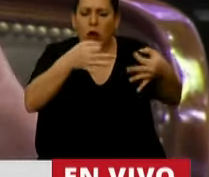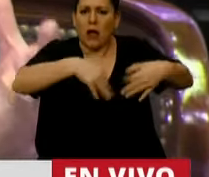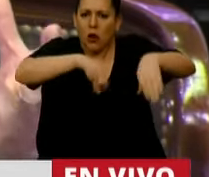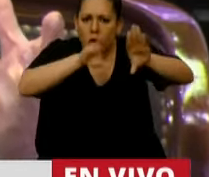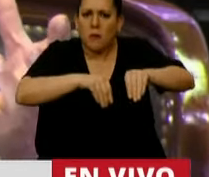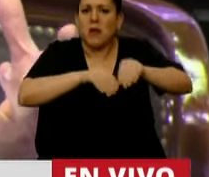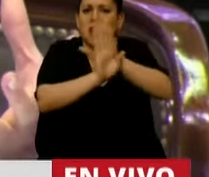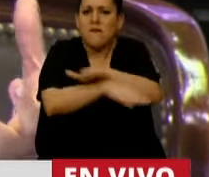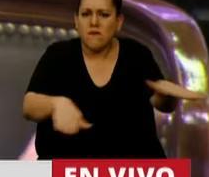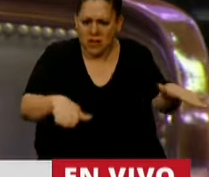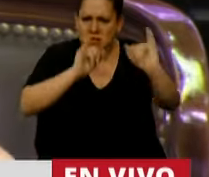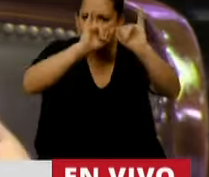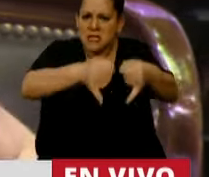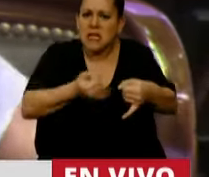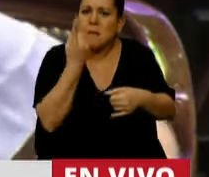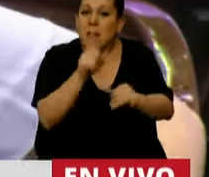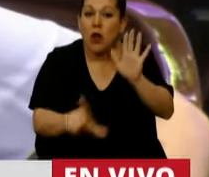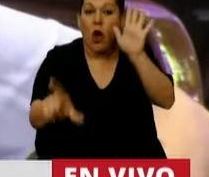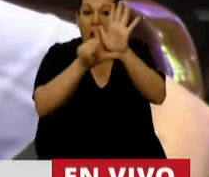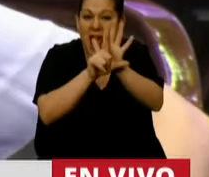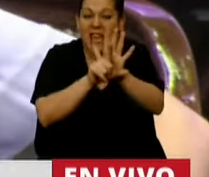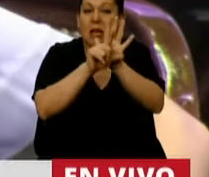la infancia y el contexto, pero la ley